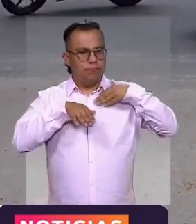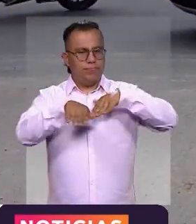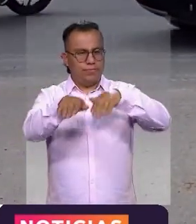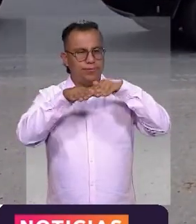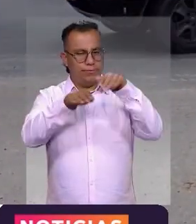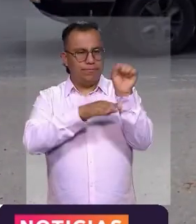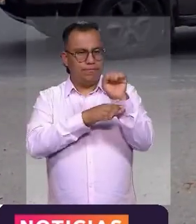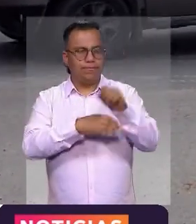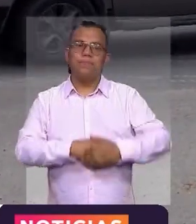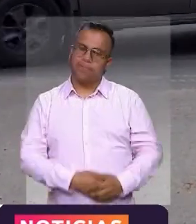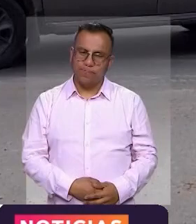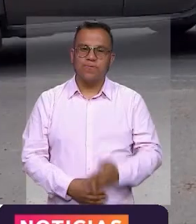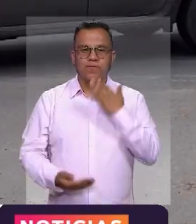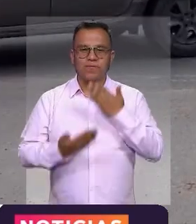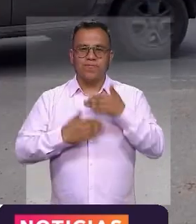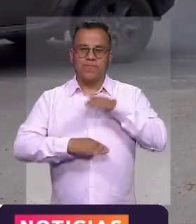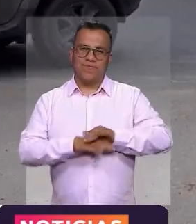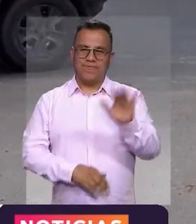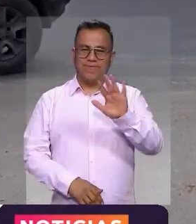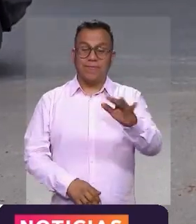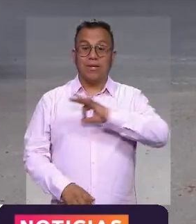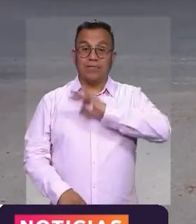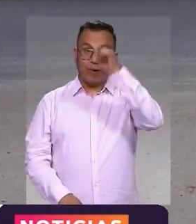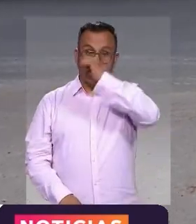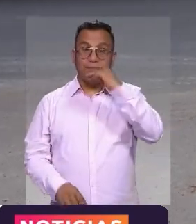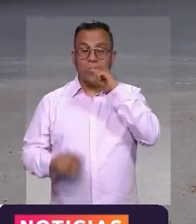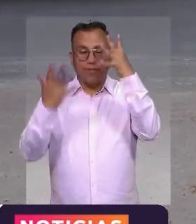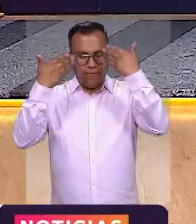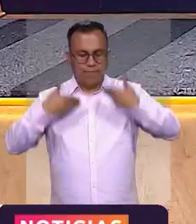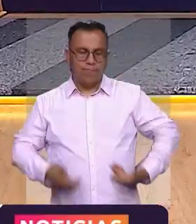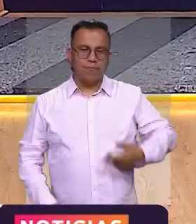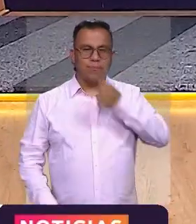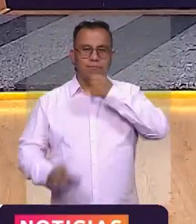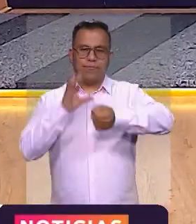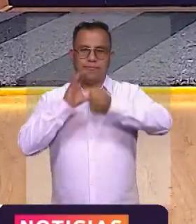vehicular. A todos, que tengan un excelente fin de semana. Alexander Vera, Noticias Capital.